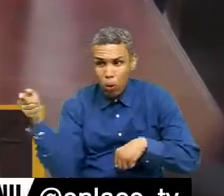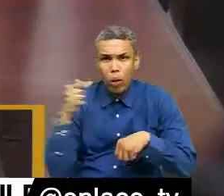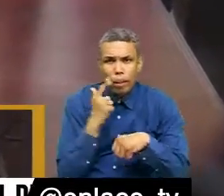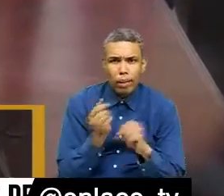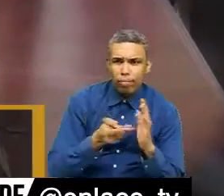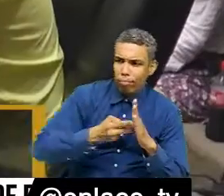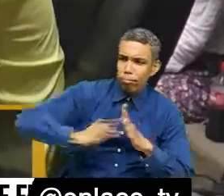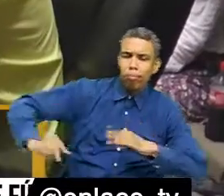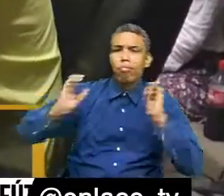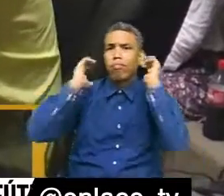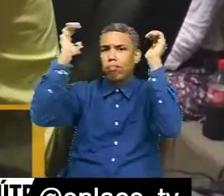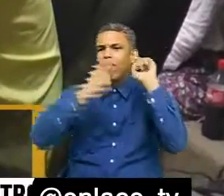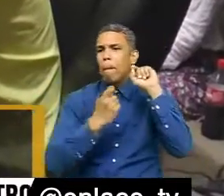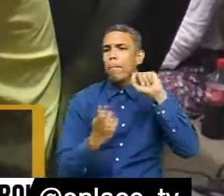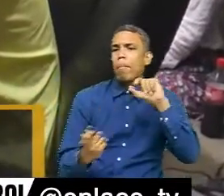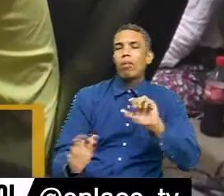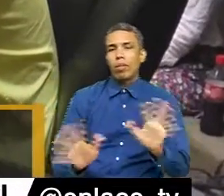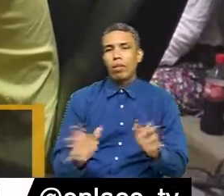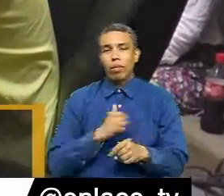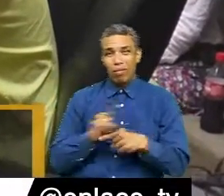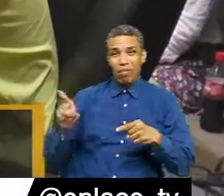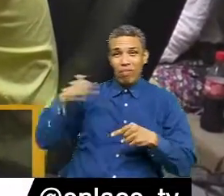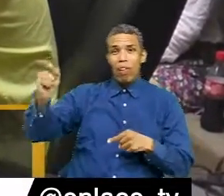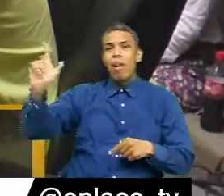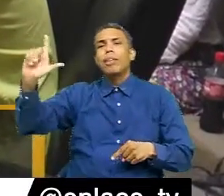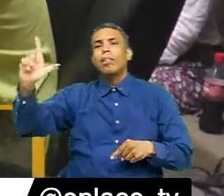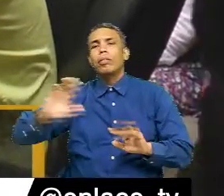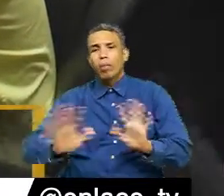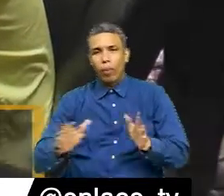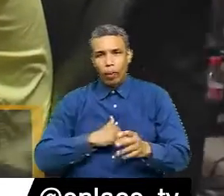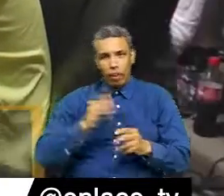Dijo igualmente que la próxima semana, más tardar el lunes, será aprobado el proyecto de acuerdo 016.